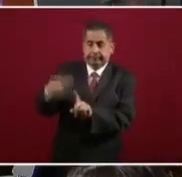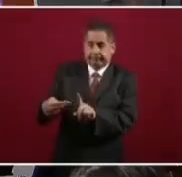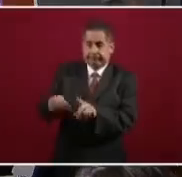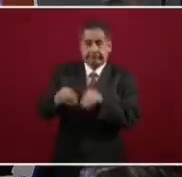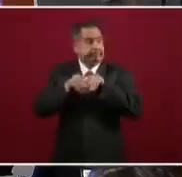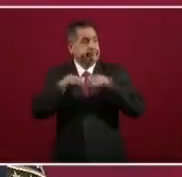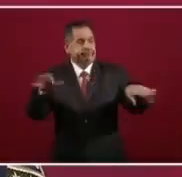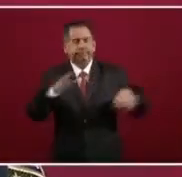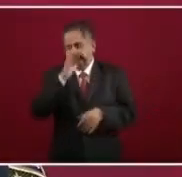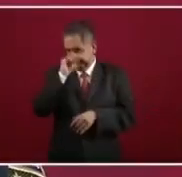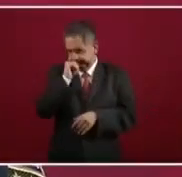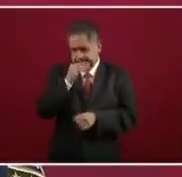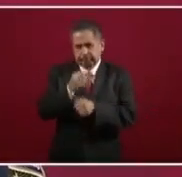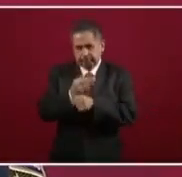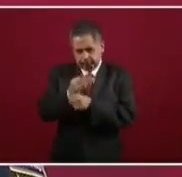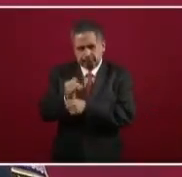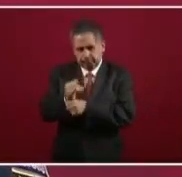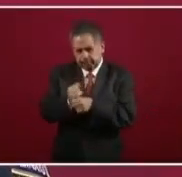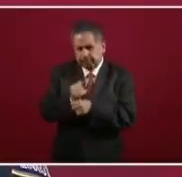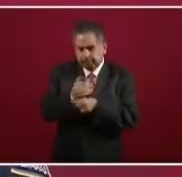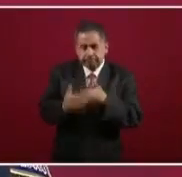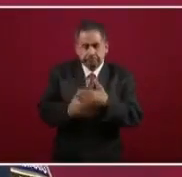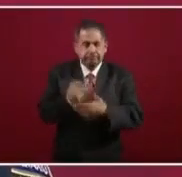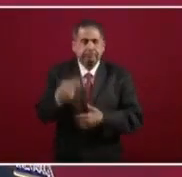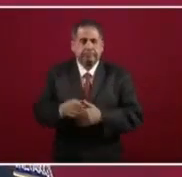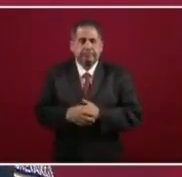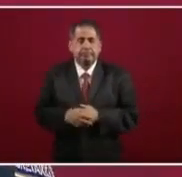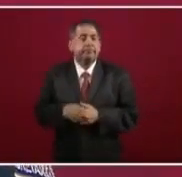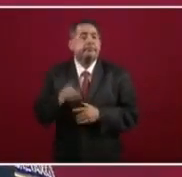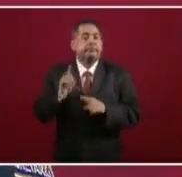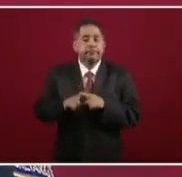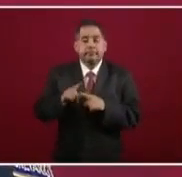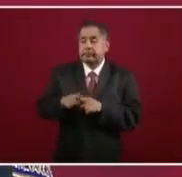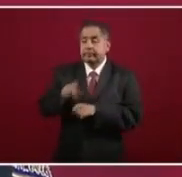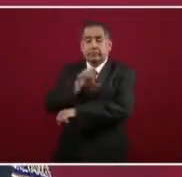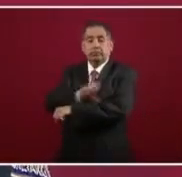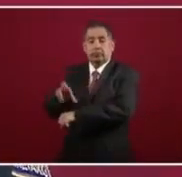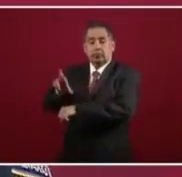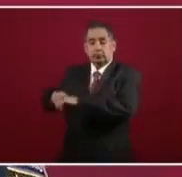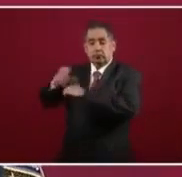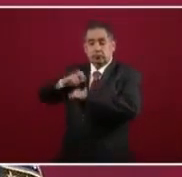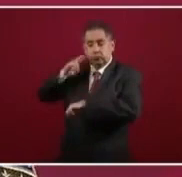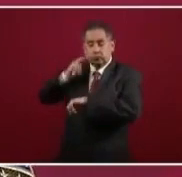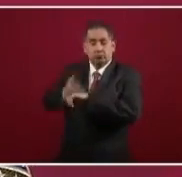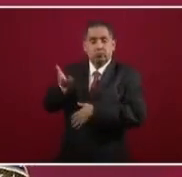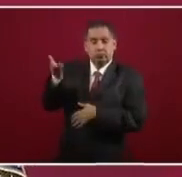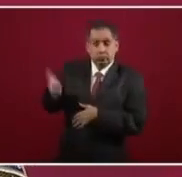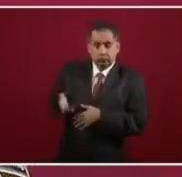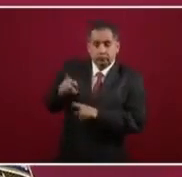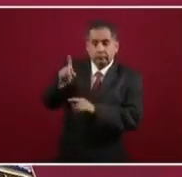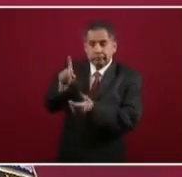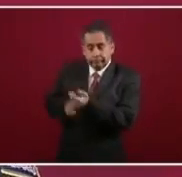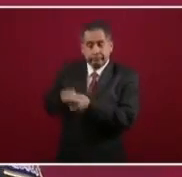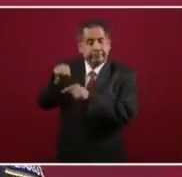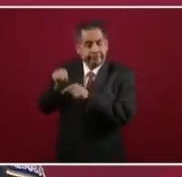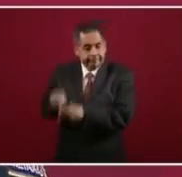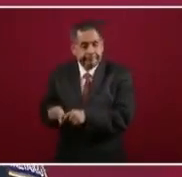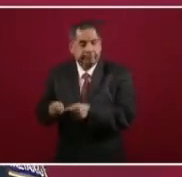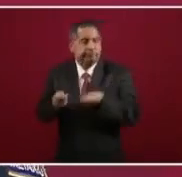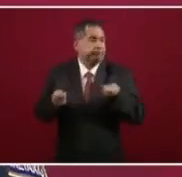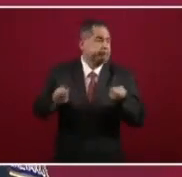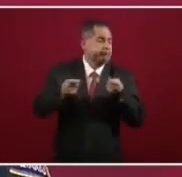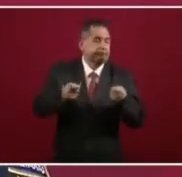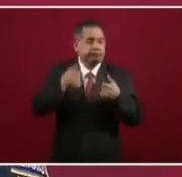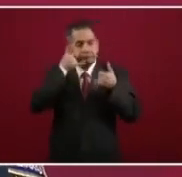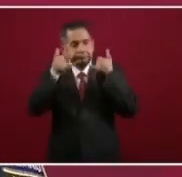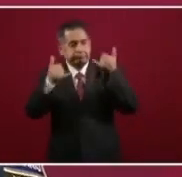tampoco mencionar los éxitos a quien coordina los esfuerzos al servidor público que coordina el